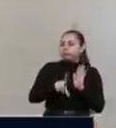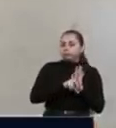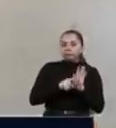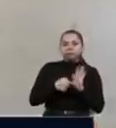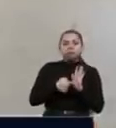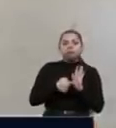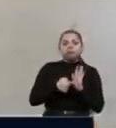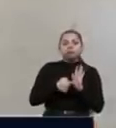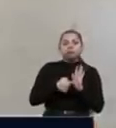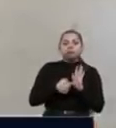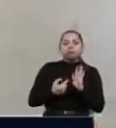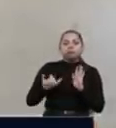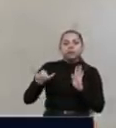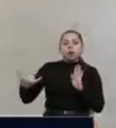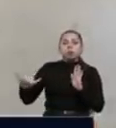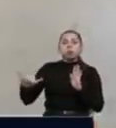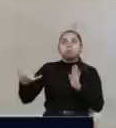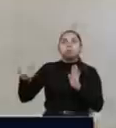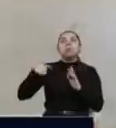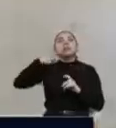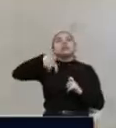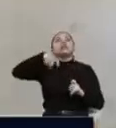Si hay demanda, hay oferta.